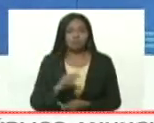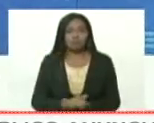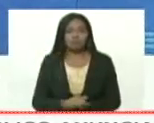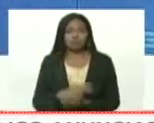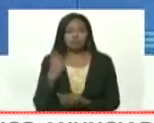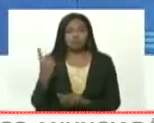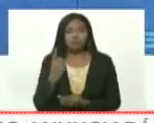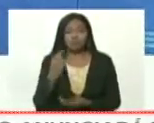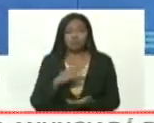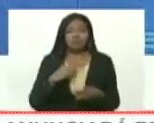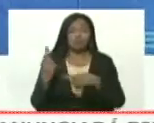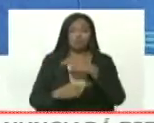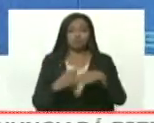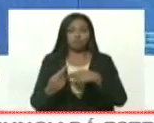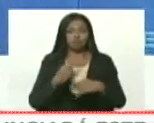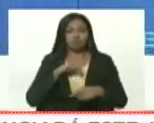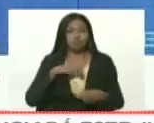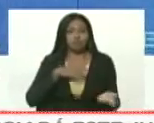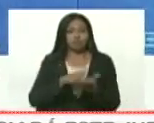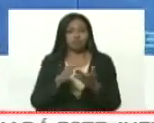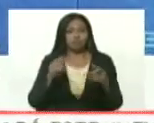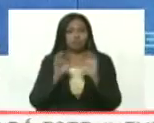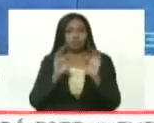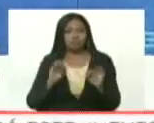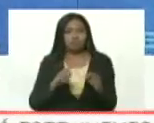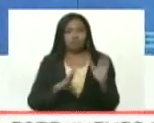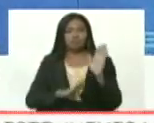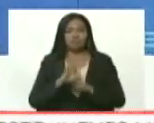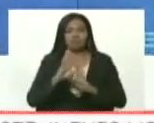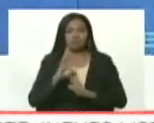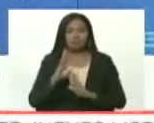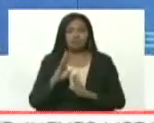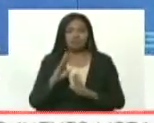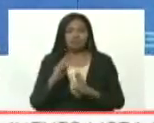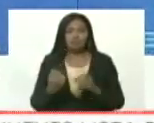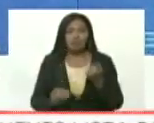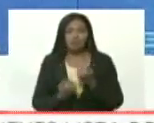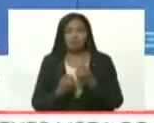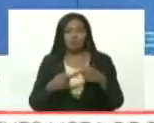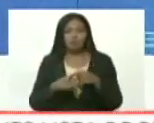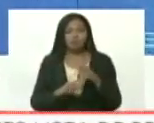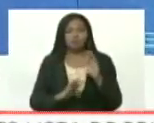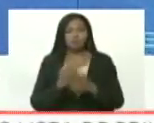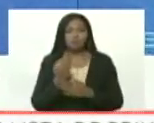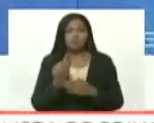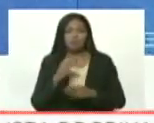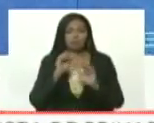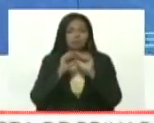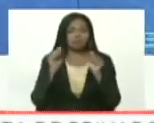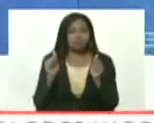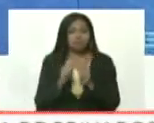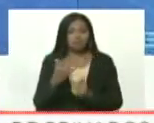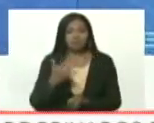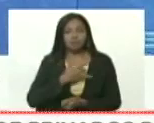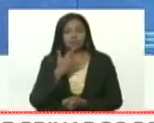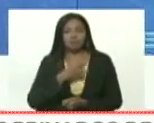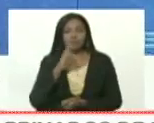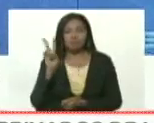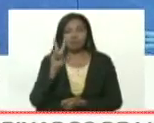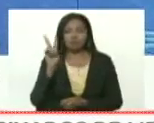en revolución hemos garantizado el desarrollo, el sustento, el funcionamiento del sistema universitario